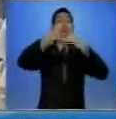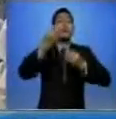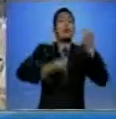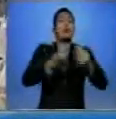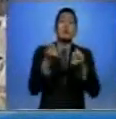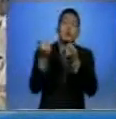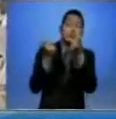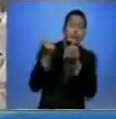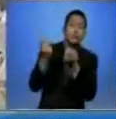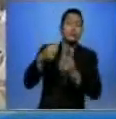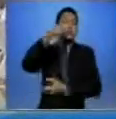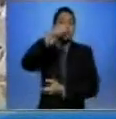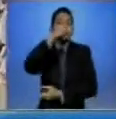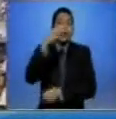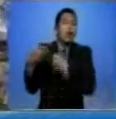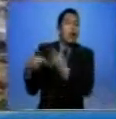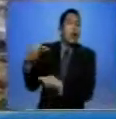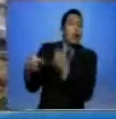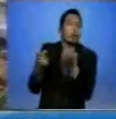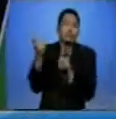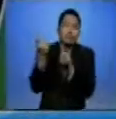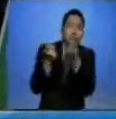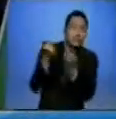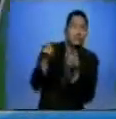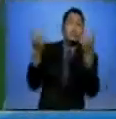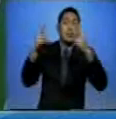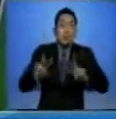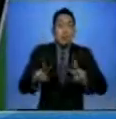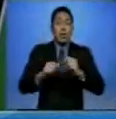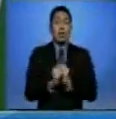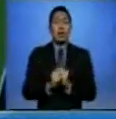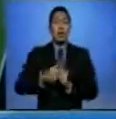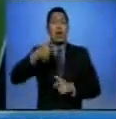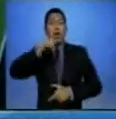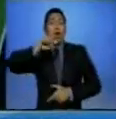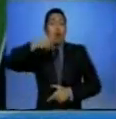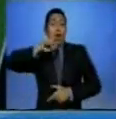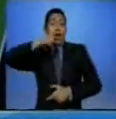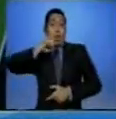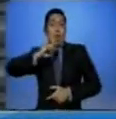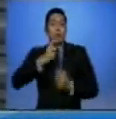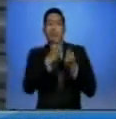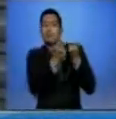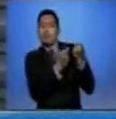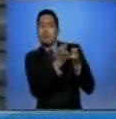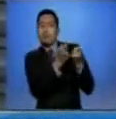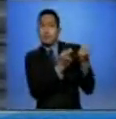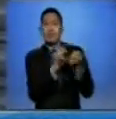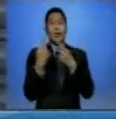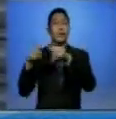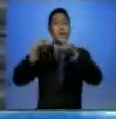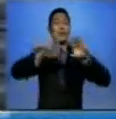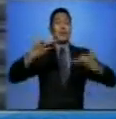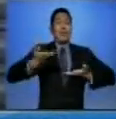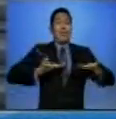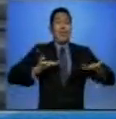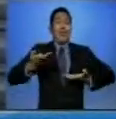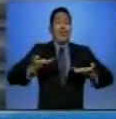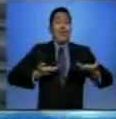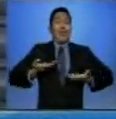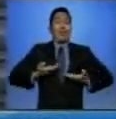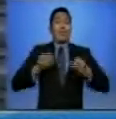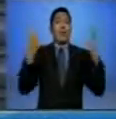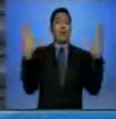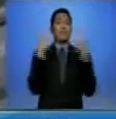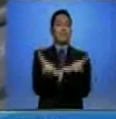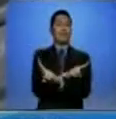de estupefacientes, también supervisarán la comercialización de licores en este lugar. Varias tiendas fueron clausuradas por no contar